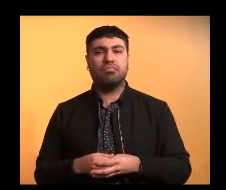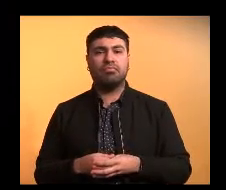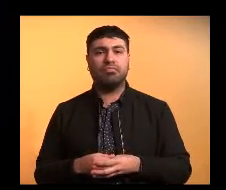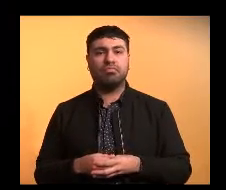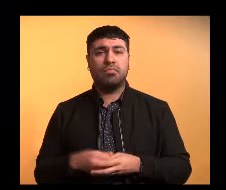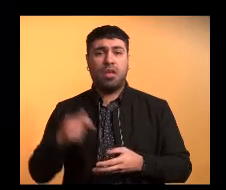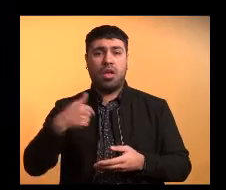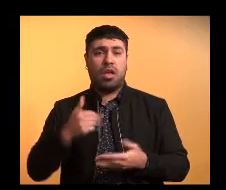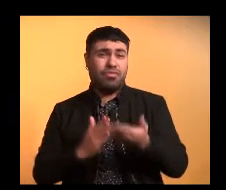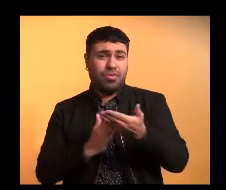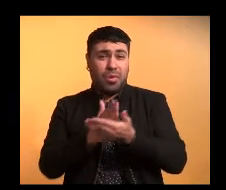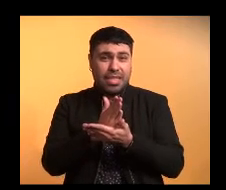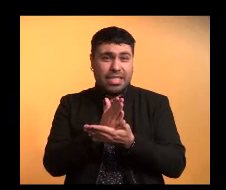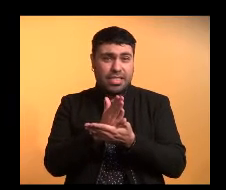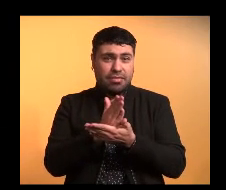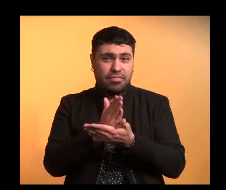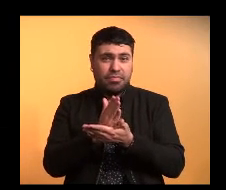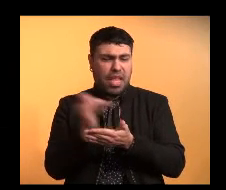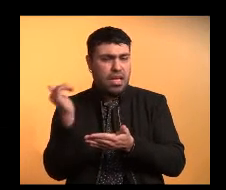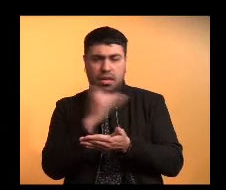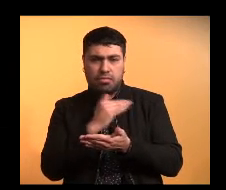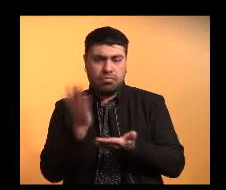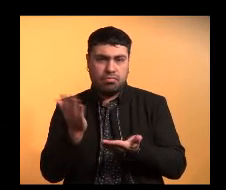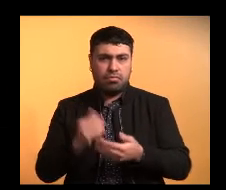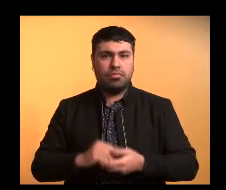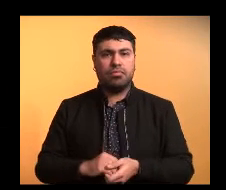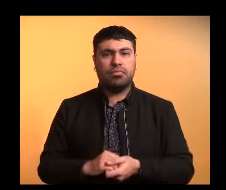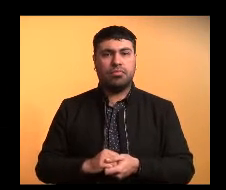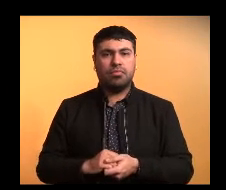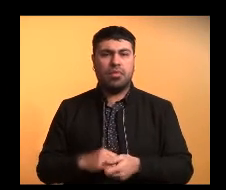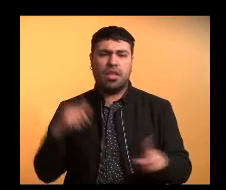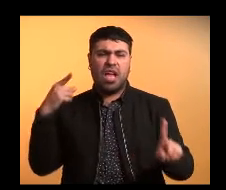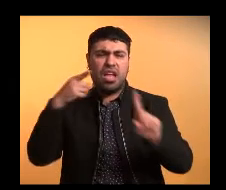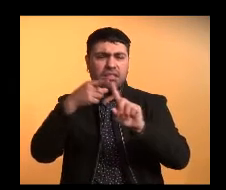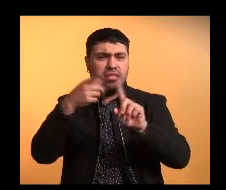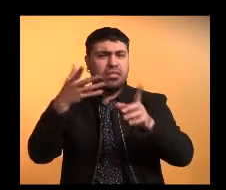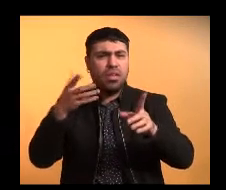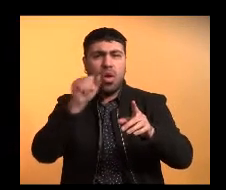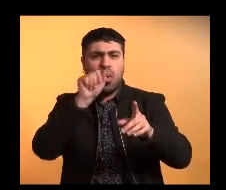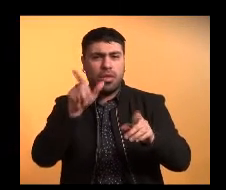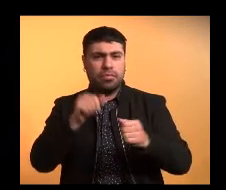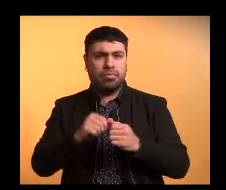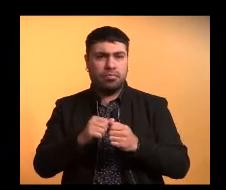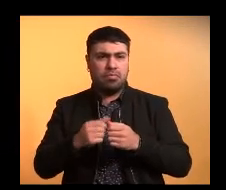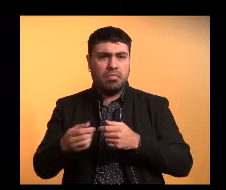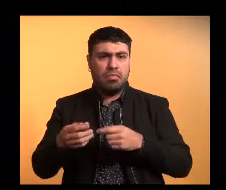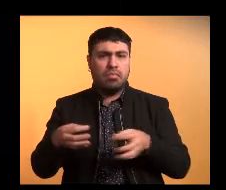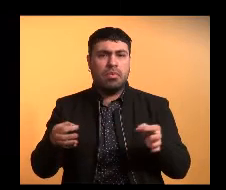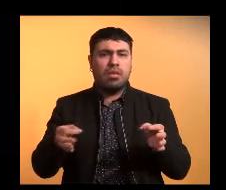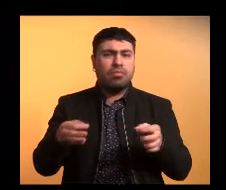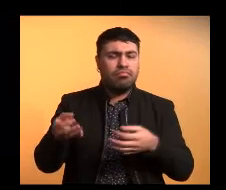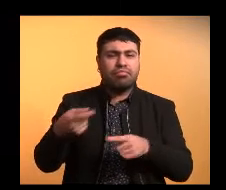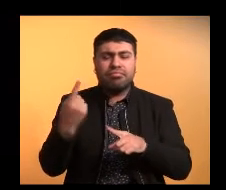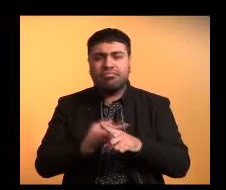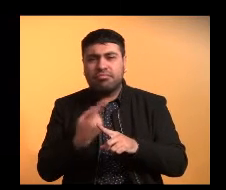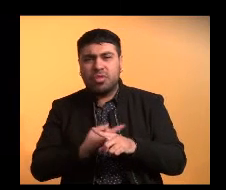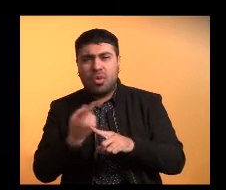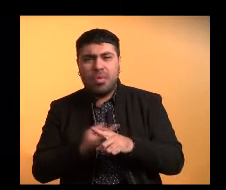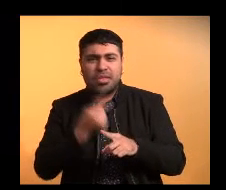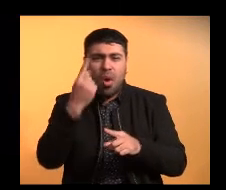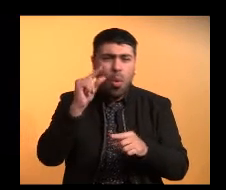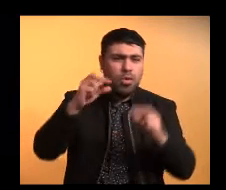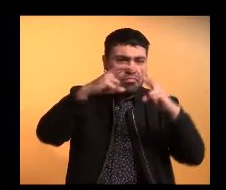Entonces voy a comenzar de inmediato. La idea es conversar un poco sobre alguna parte de la investigación